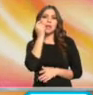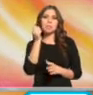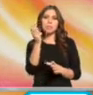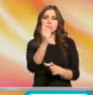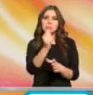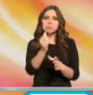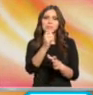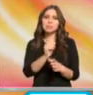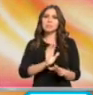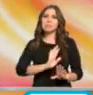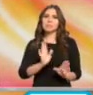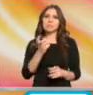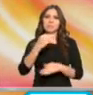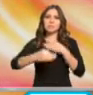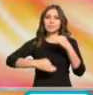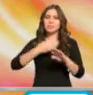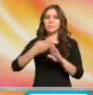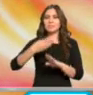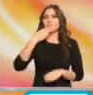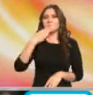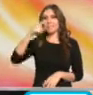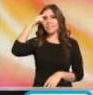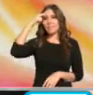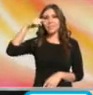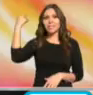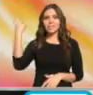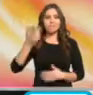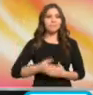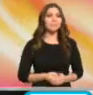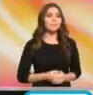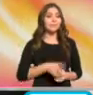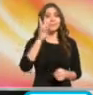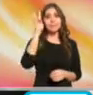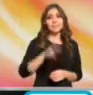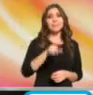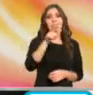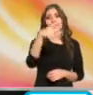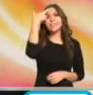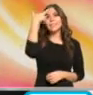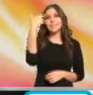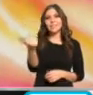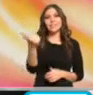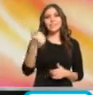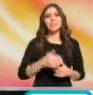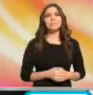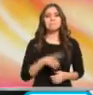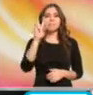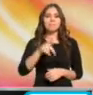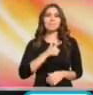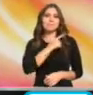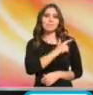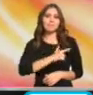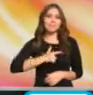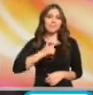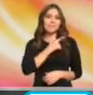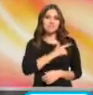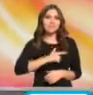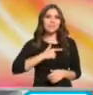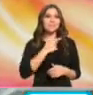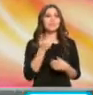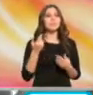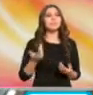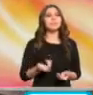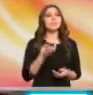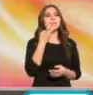muy bien. Muy fácil. La verdad tienes toda la razón, chef. Tenemos toda la Nos energía. encanta, nos encantan